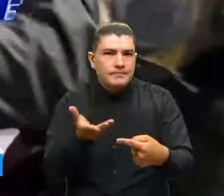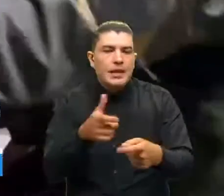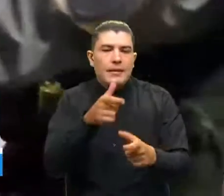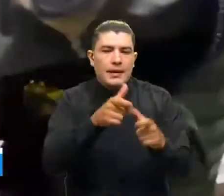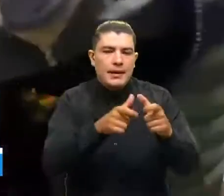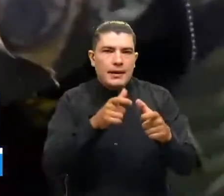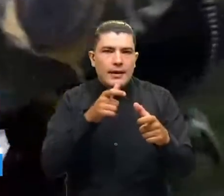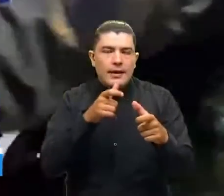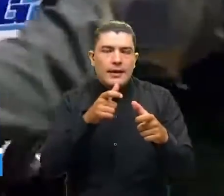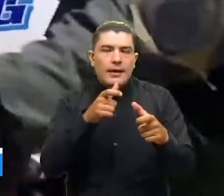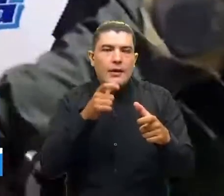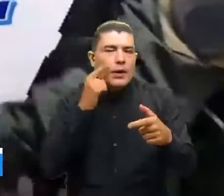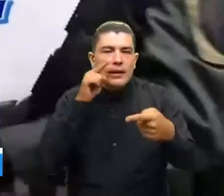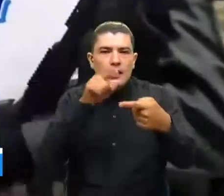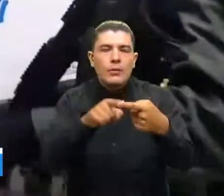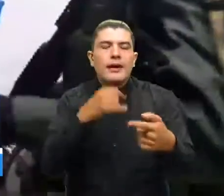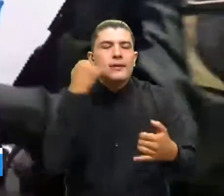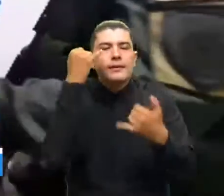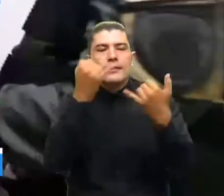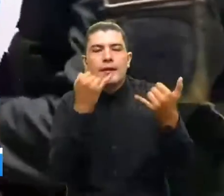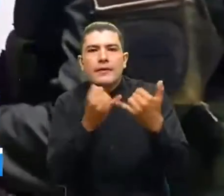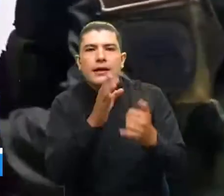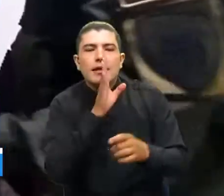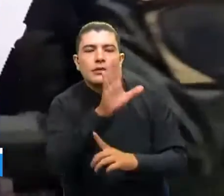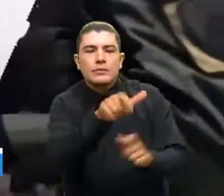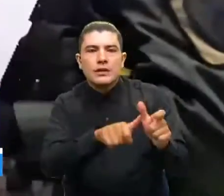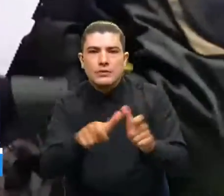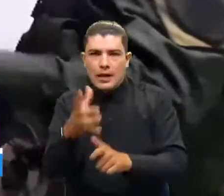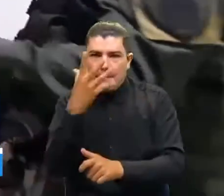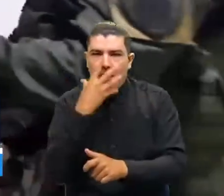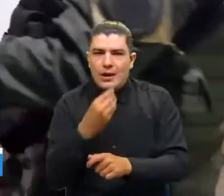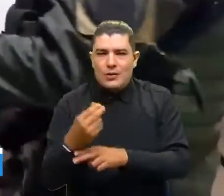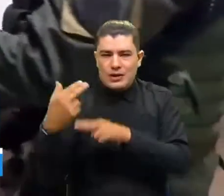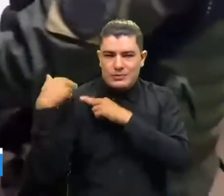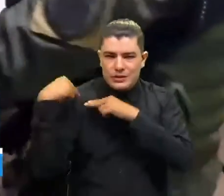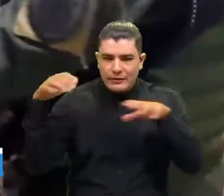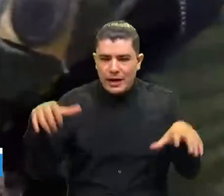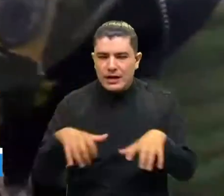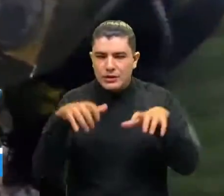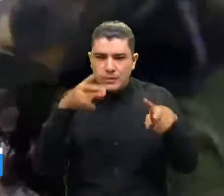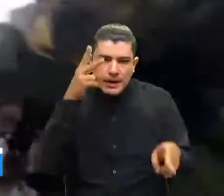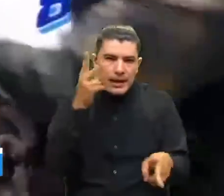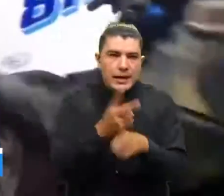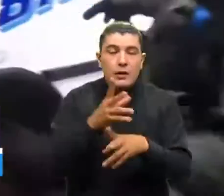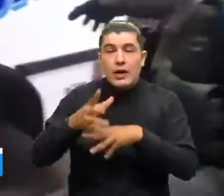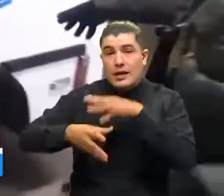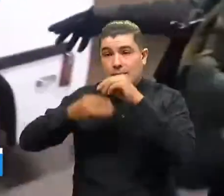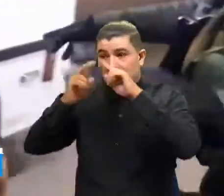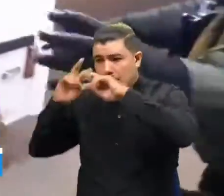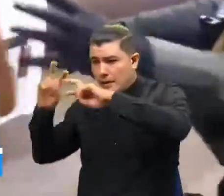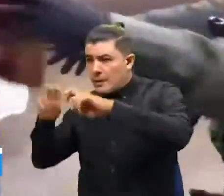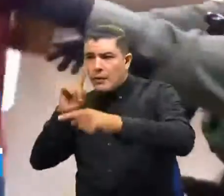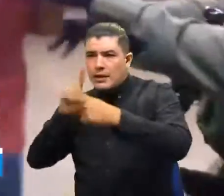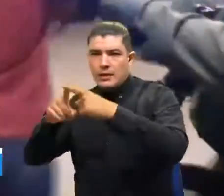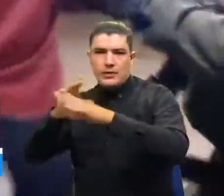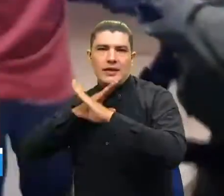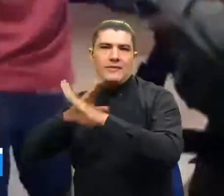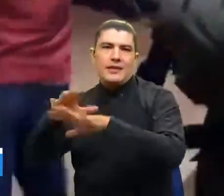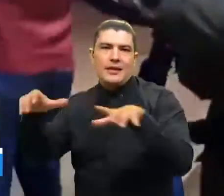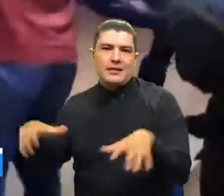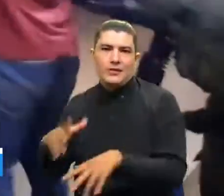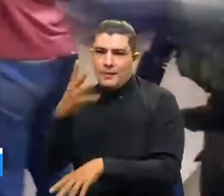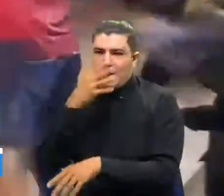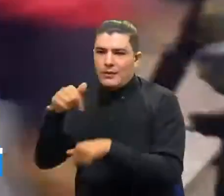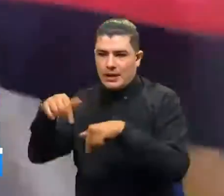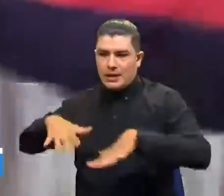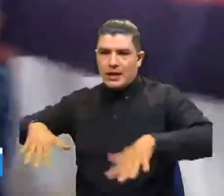estas acciones y, por supuesto, las acciones también relacionadas con la prevención en temas del delito en esta zona de la ciudad,